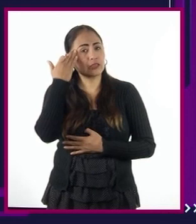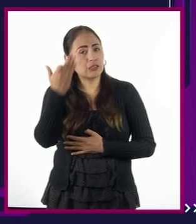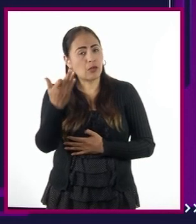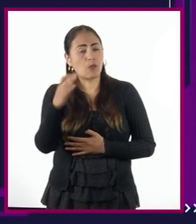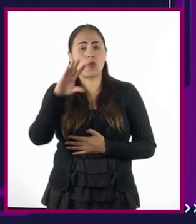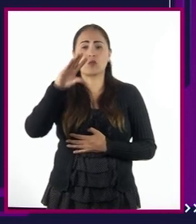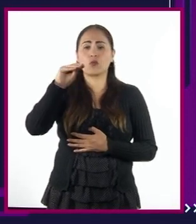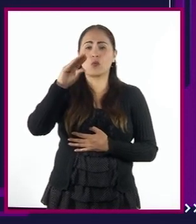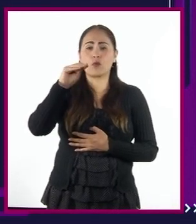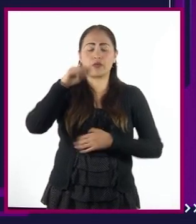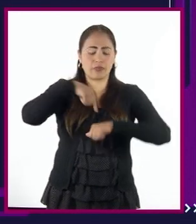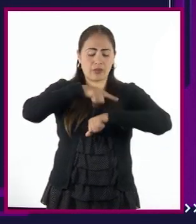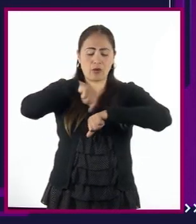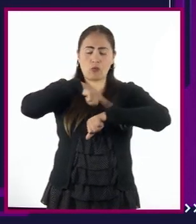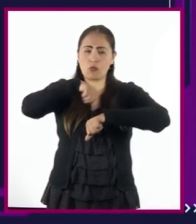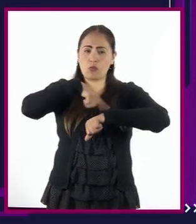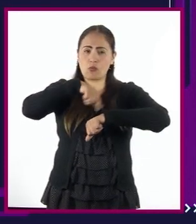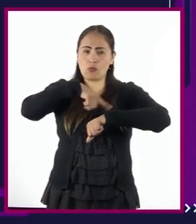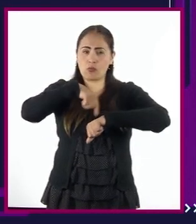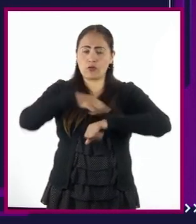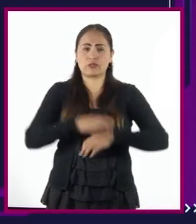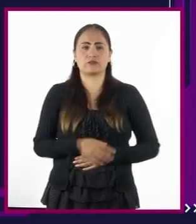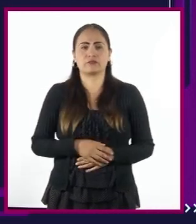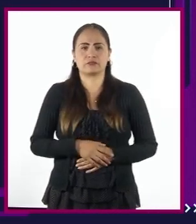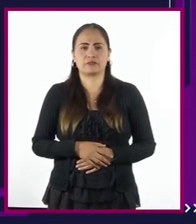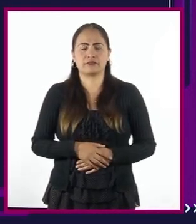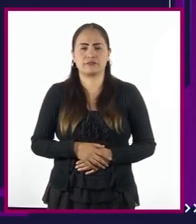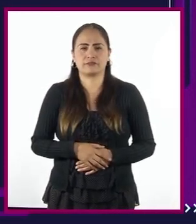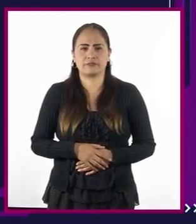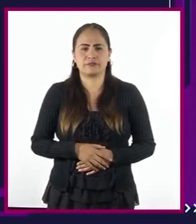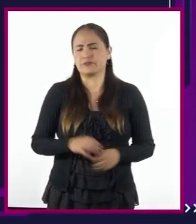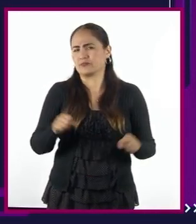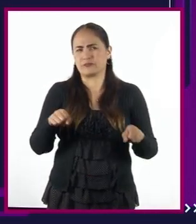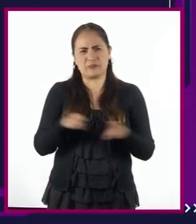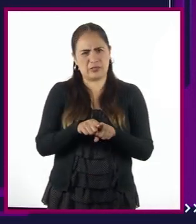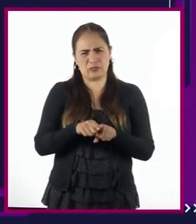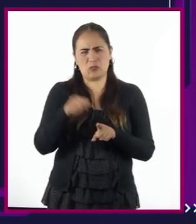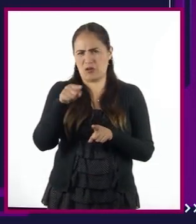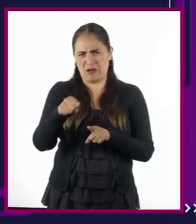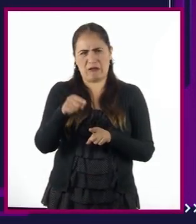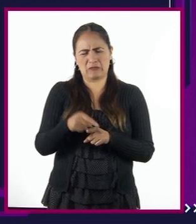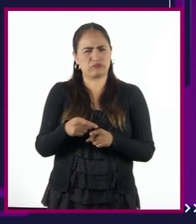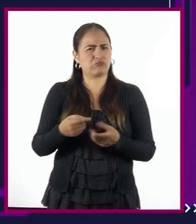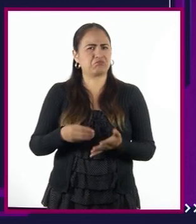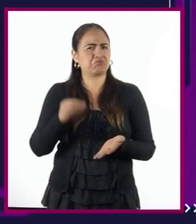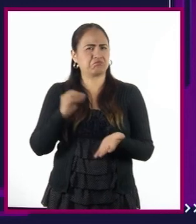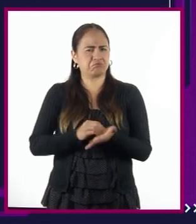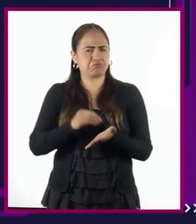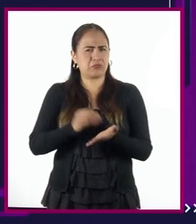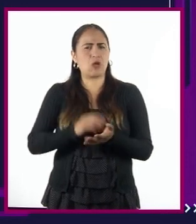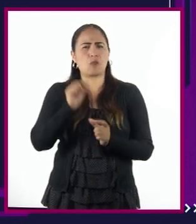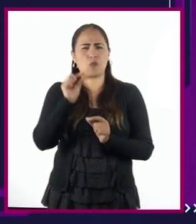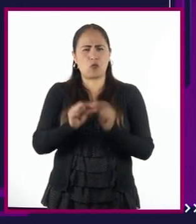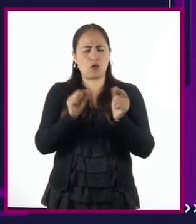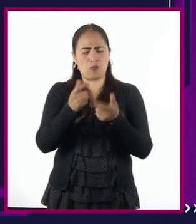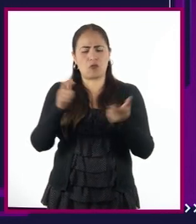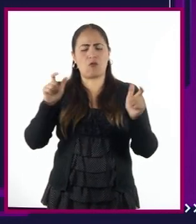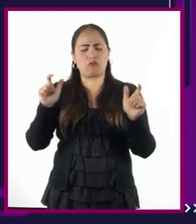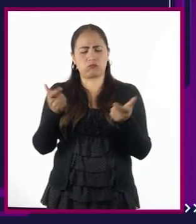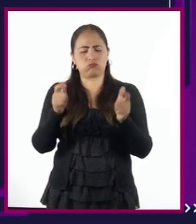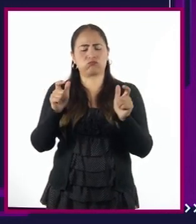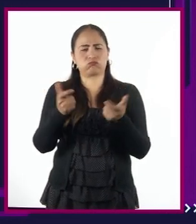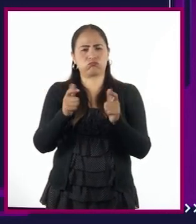90 horas? Si siguiera con el mismo comportamiento la gráfica, entonces habría menos de 800